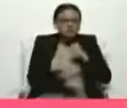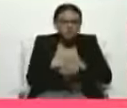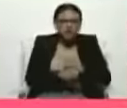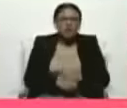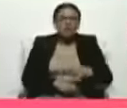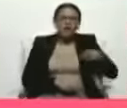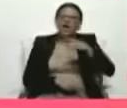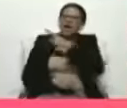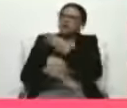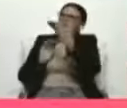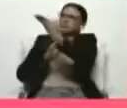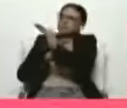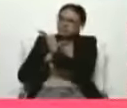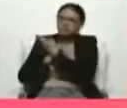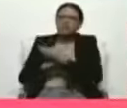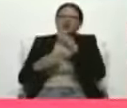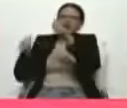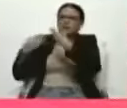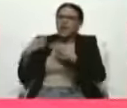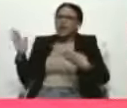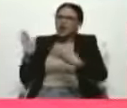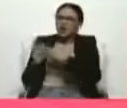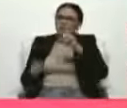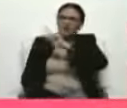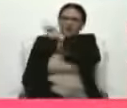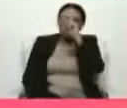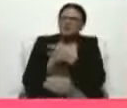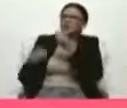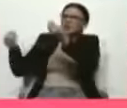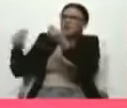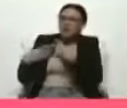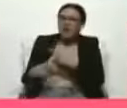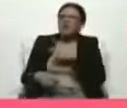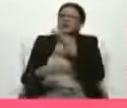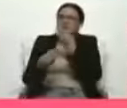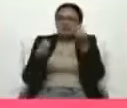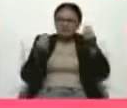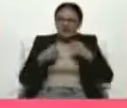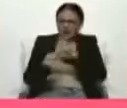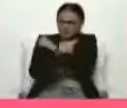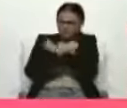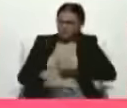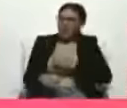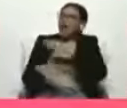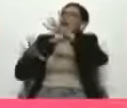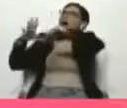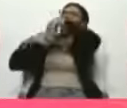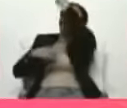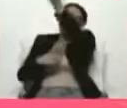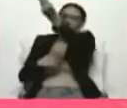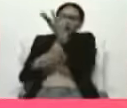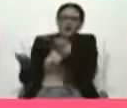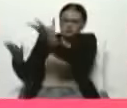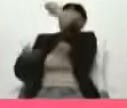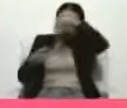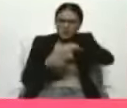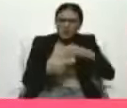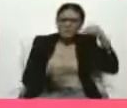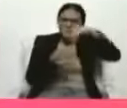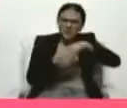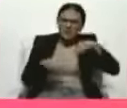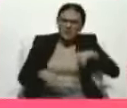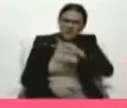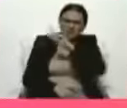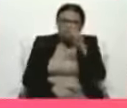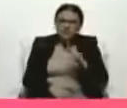intentaban la invasión contra su propio país con fuerzas extranjeras, Nicolás Maduro se movía por el mundo entero